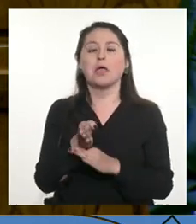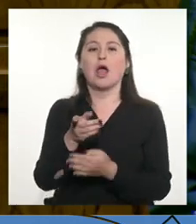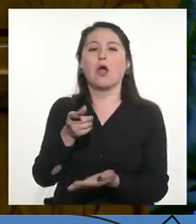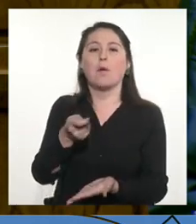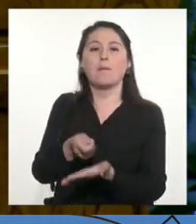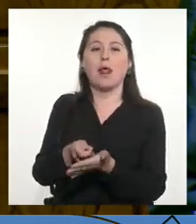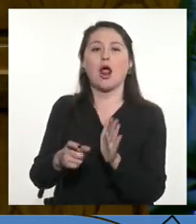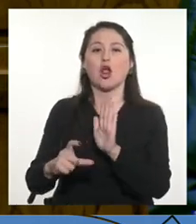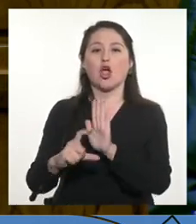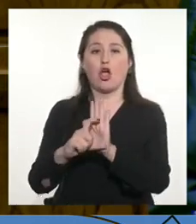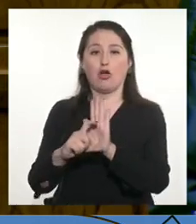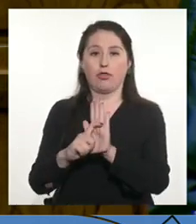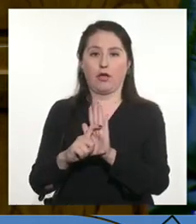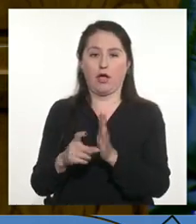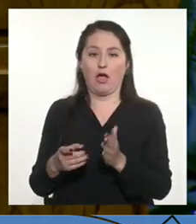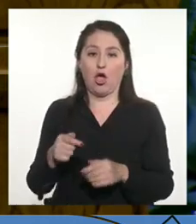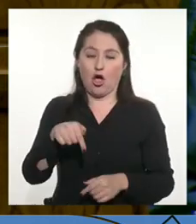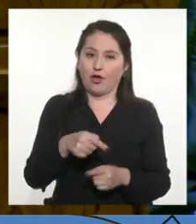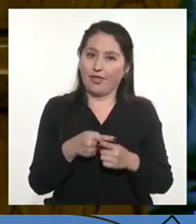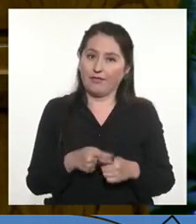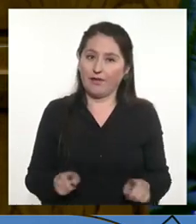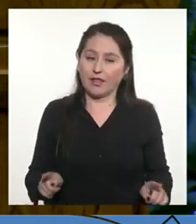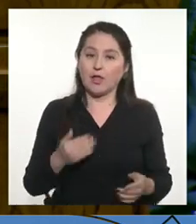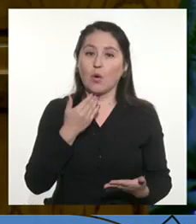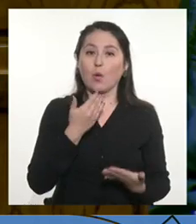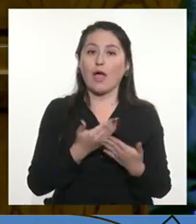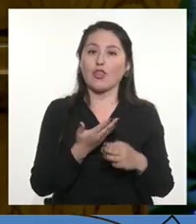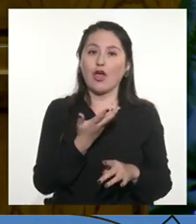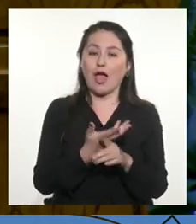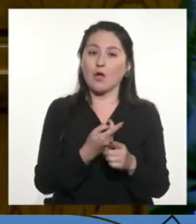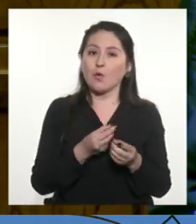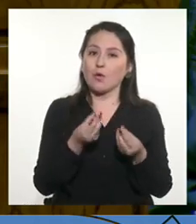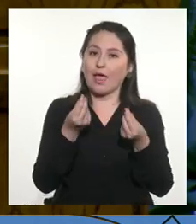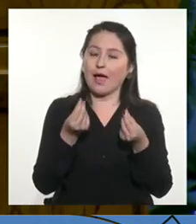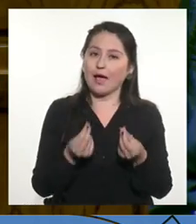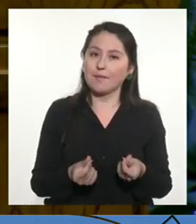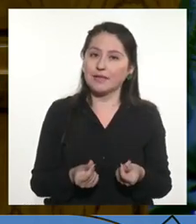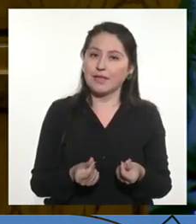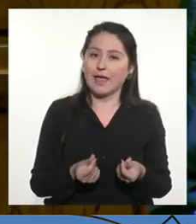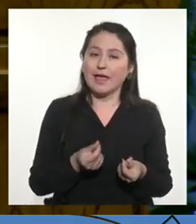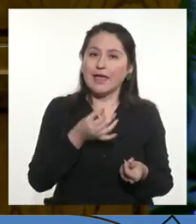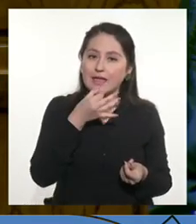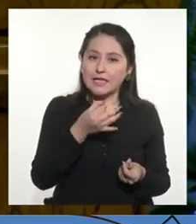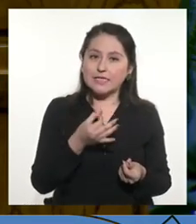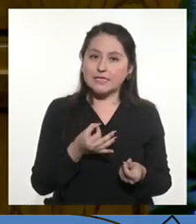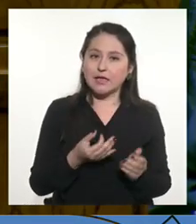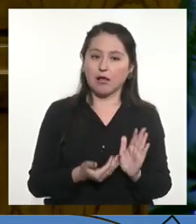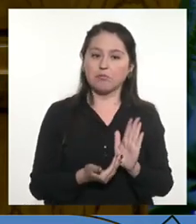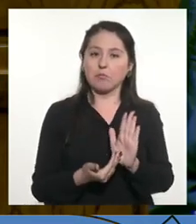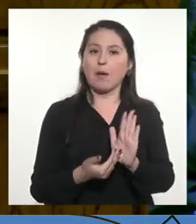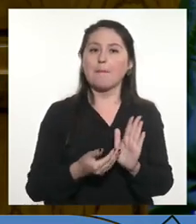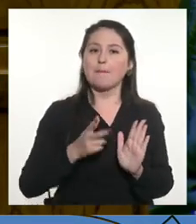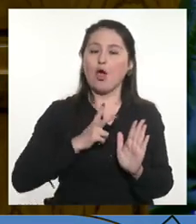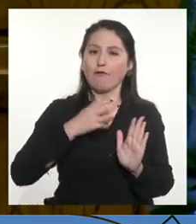nos tocó a nosotros idea de distinto cuando hay una capacidad de poner y darles carácter de oficial tiene obviamente una relevancia muy